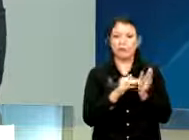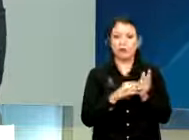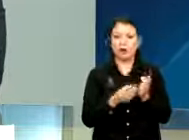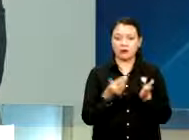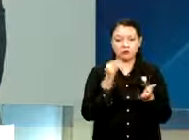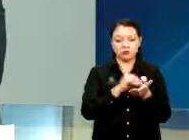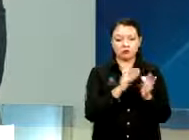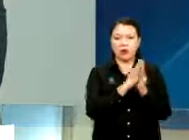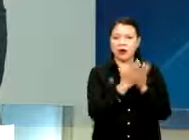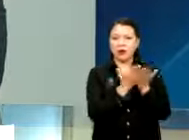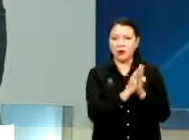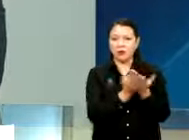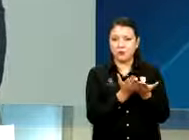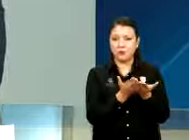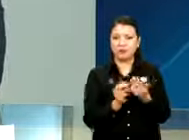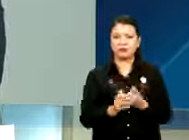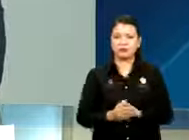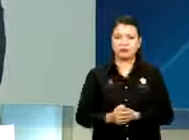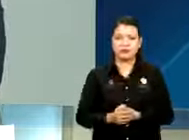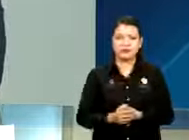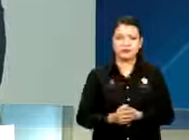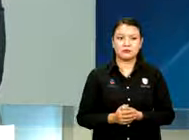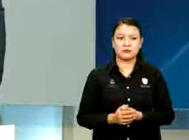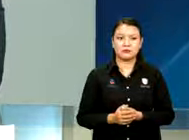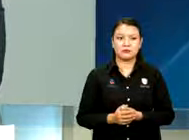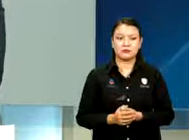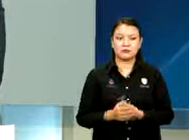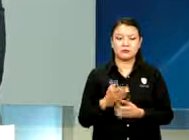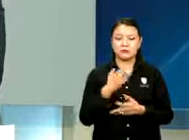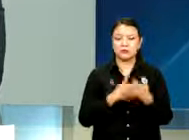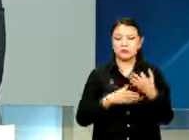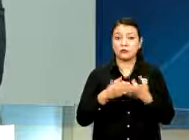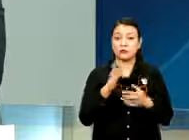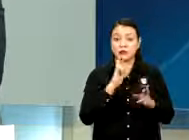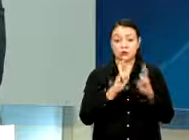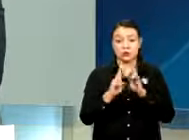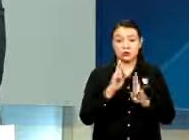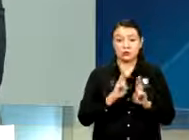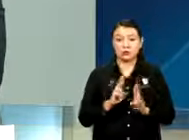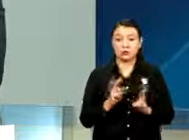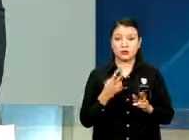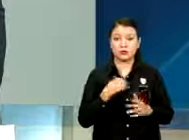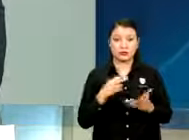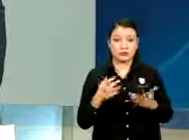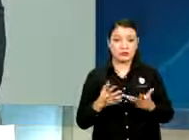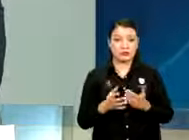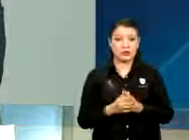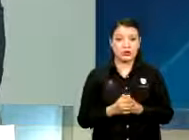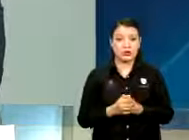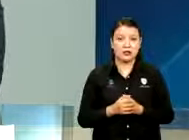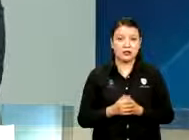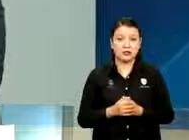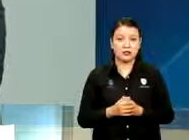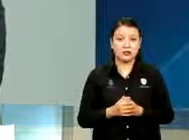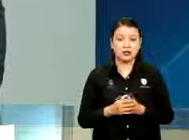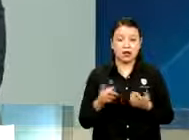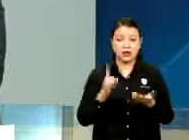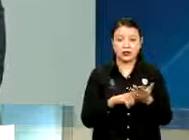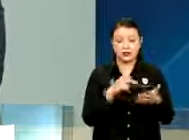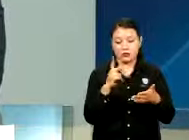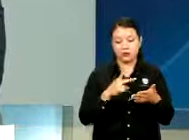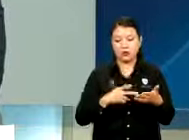principalmente de forma preponderante por obvias razones todos los resultados que se han dado derivados de la operación justicia en la materia